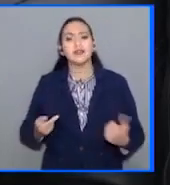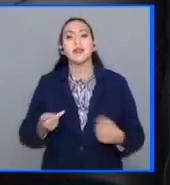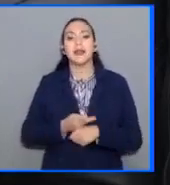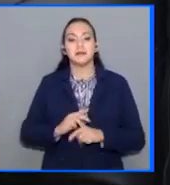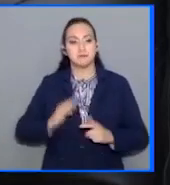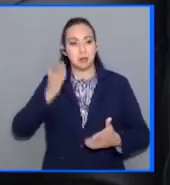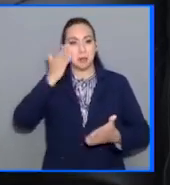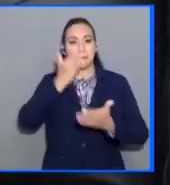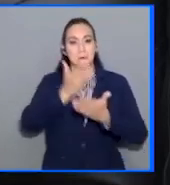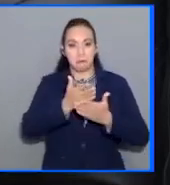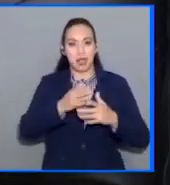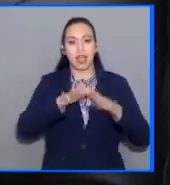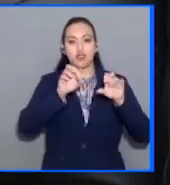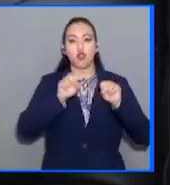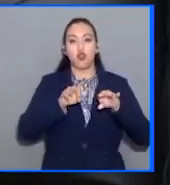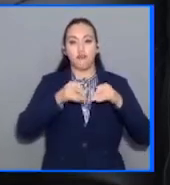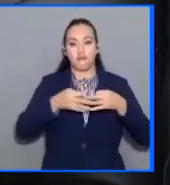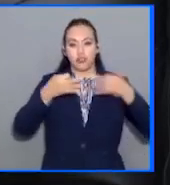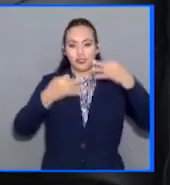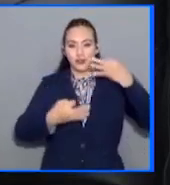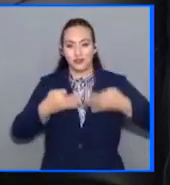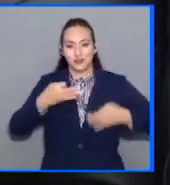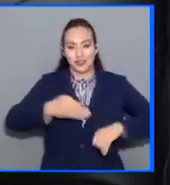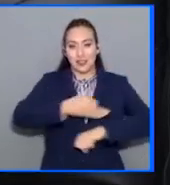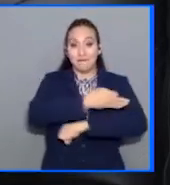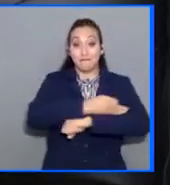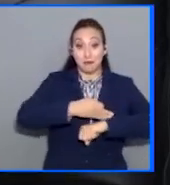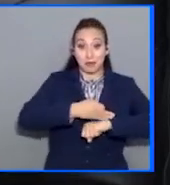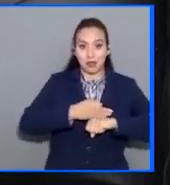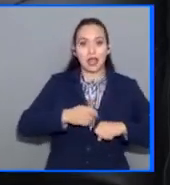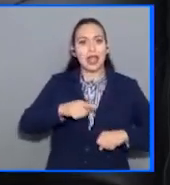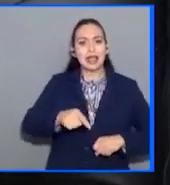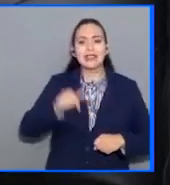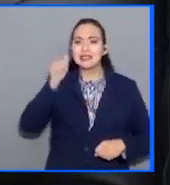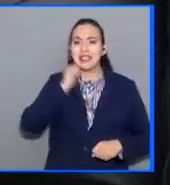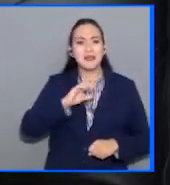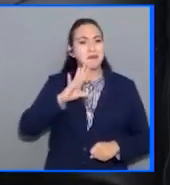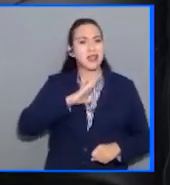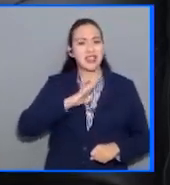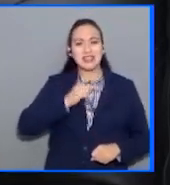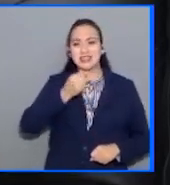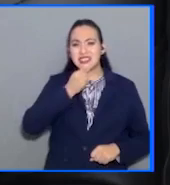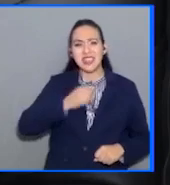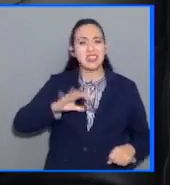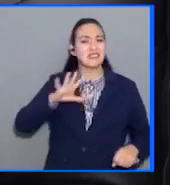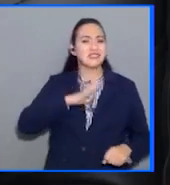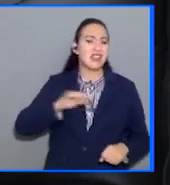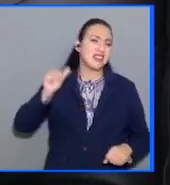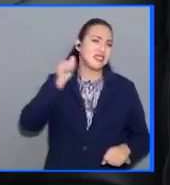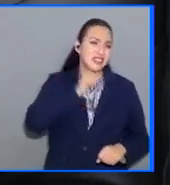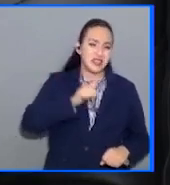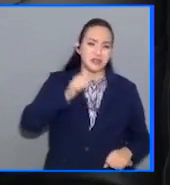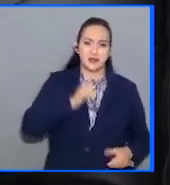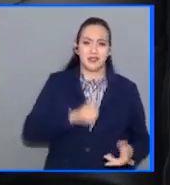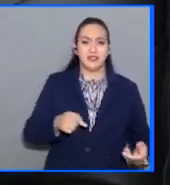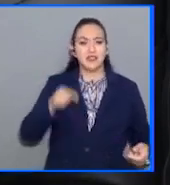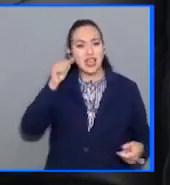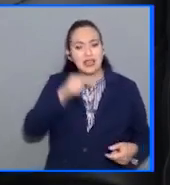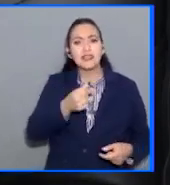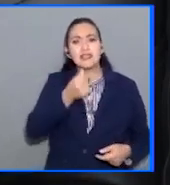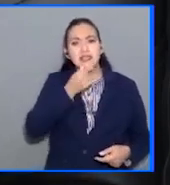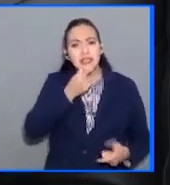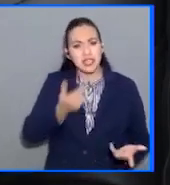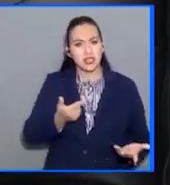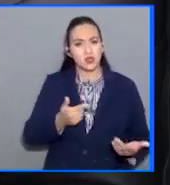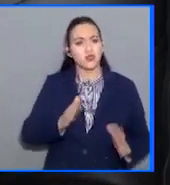los juzgados familiares siempre están presentes. Es el lugar en el que los niños y niñas más participan